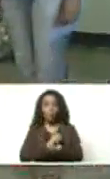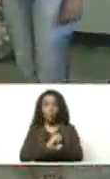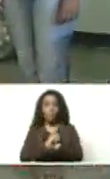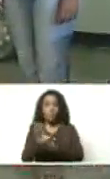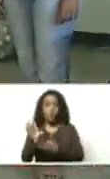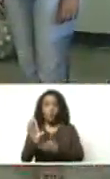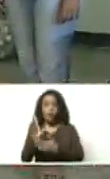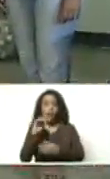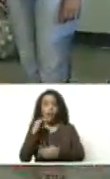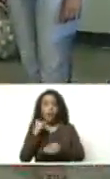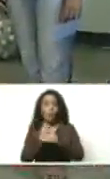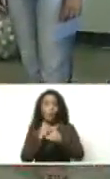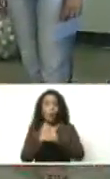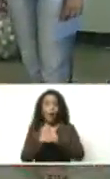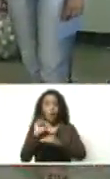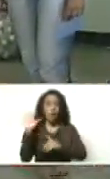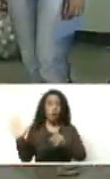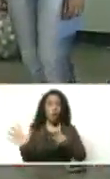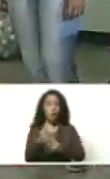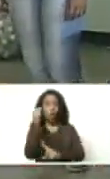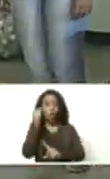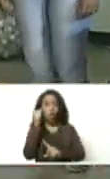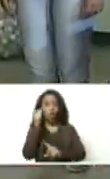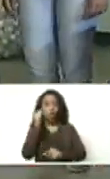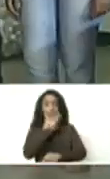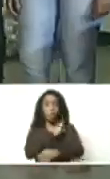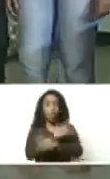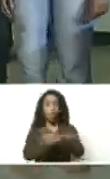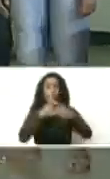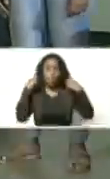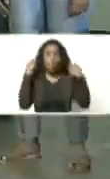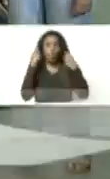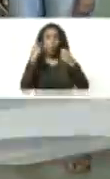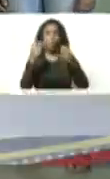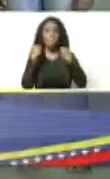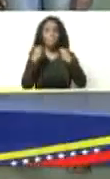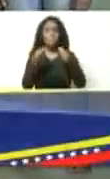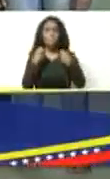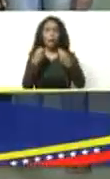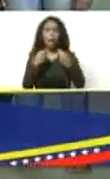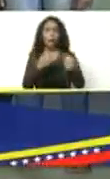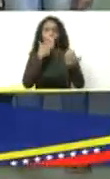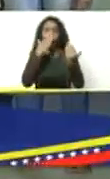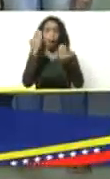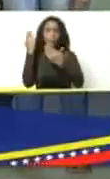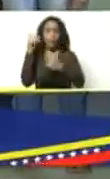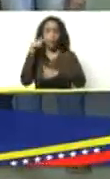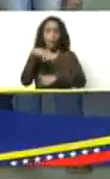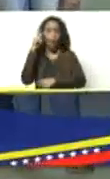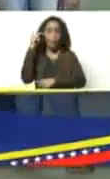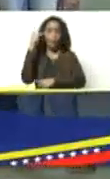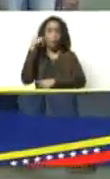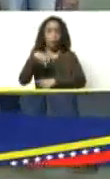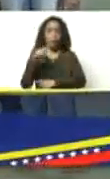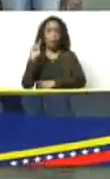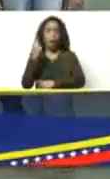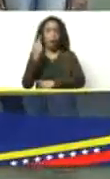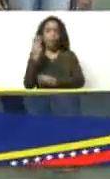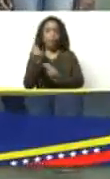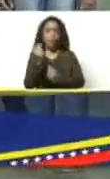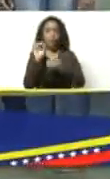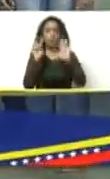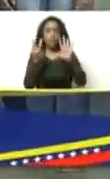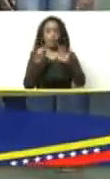Esta transferencia es una conquista del poder popular para esta parroquia, para este eje número